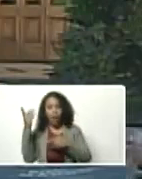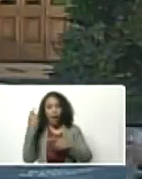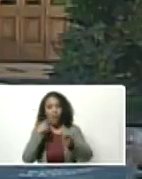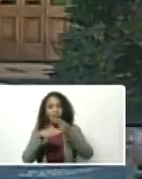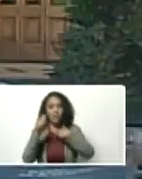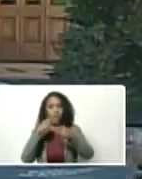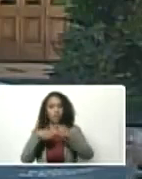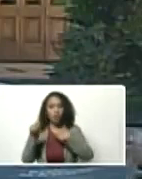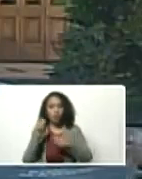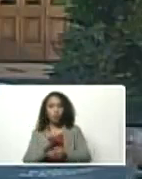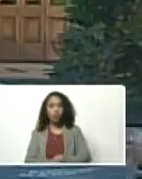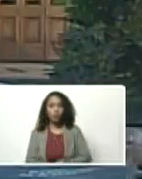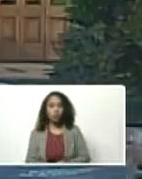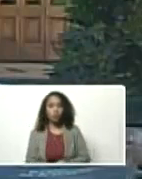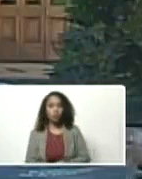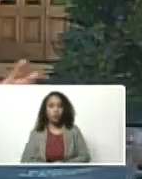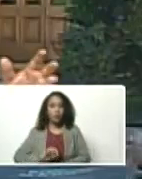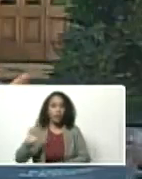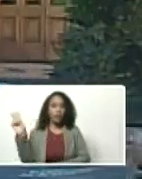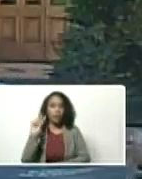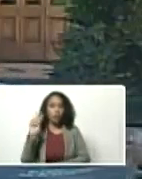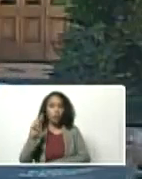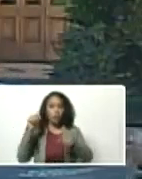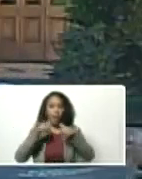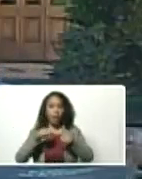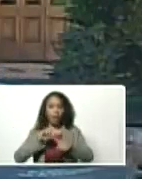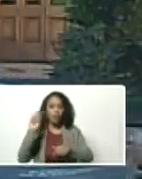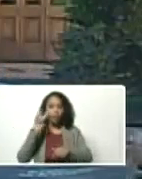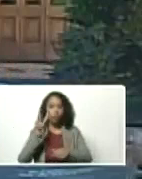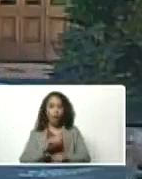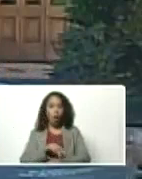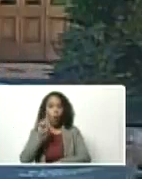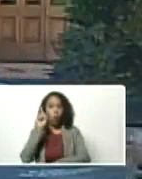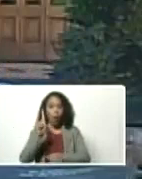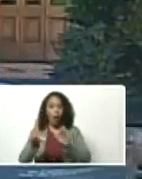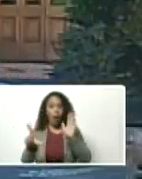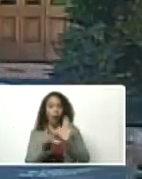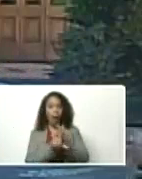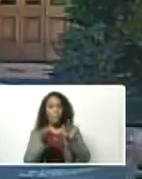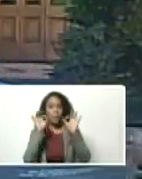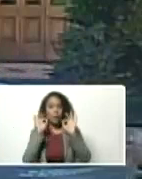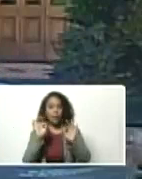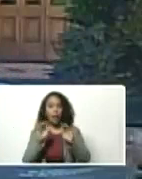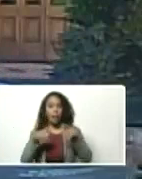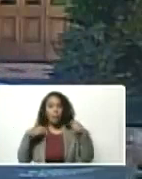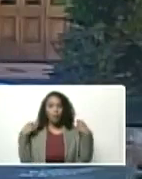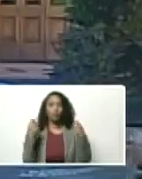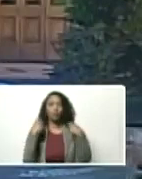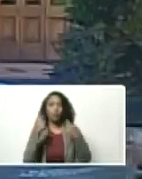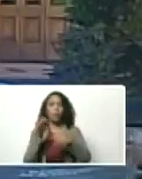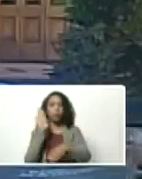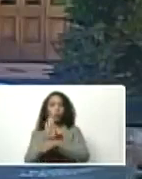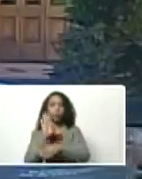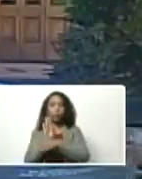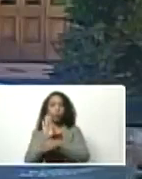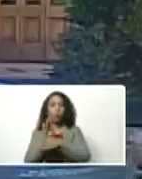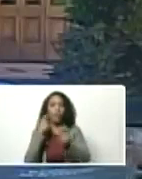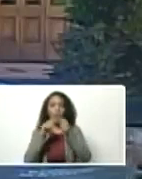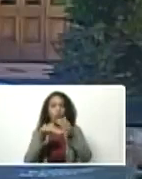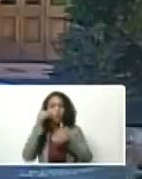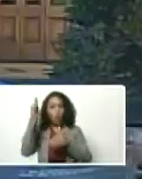inversión en Venezuela y desde Venezuela. Una ley especial de promoción y protección de